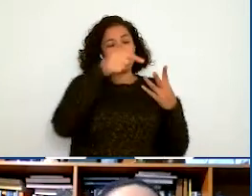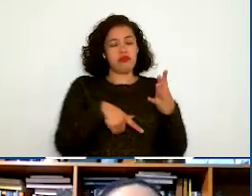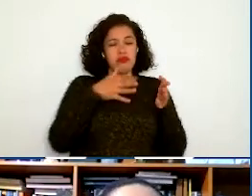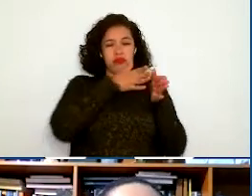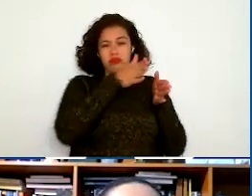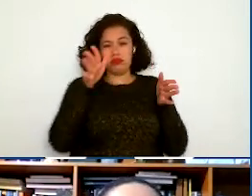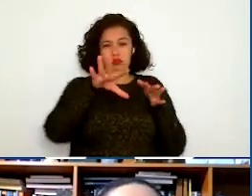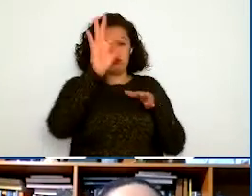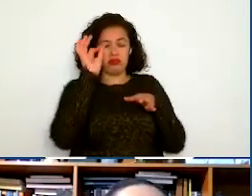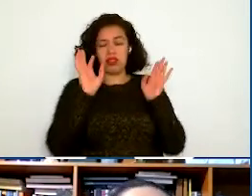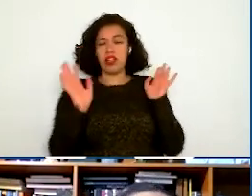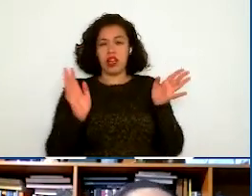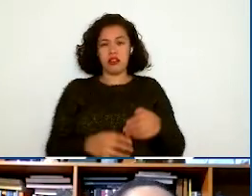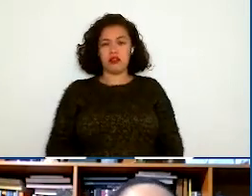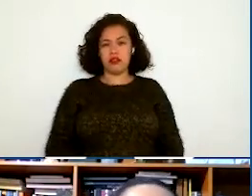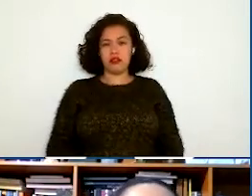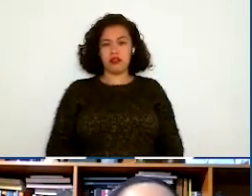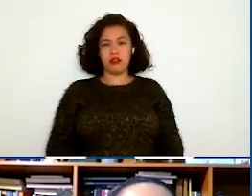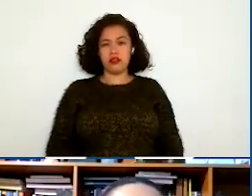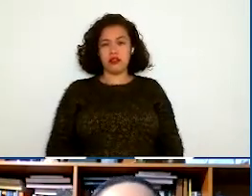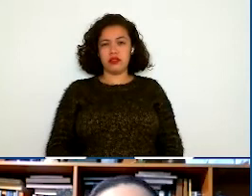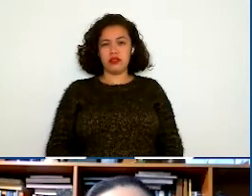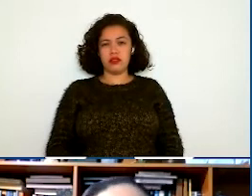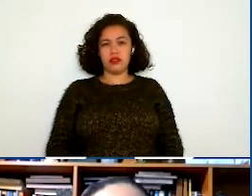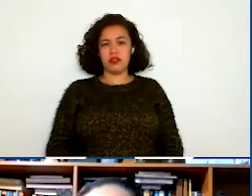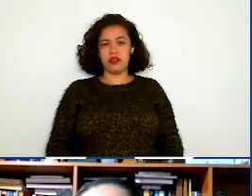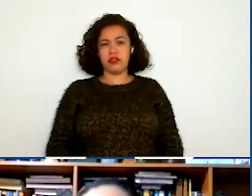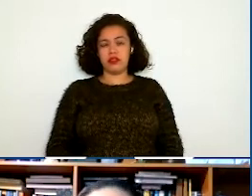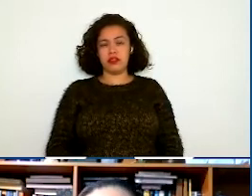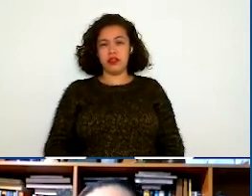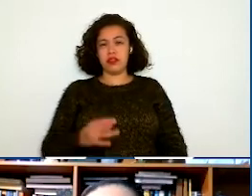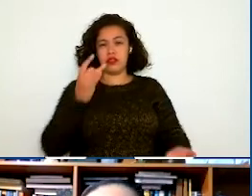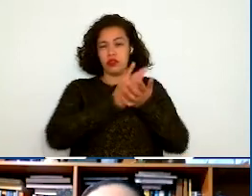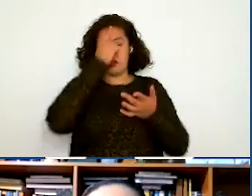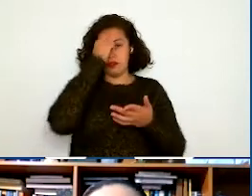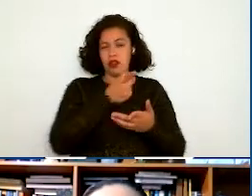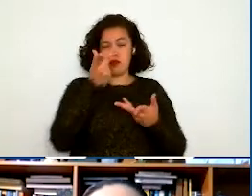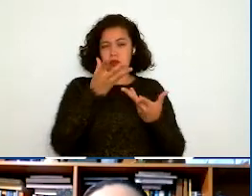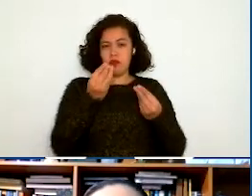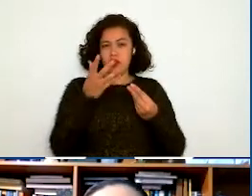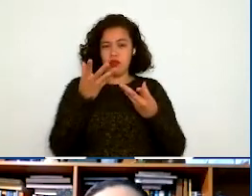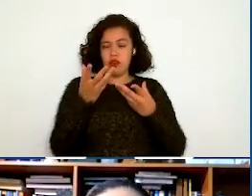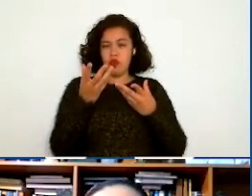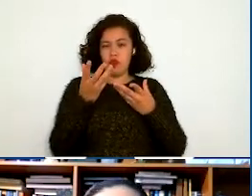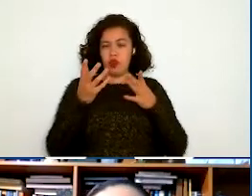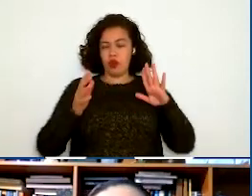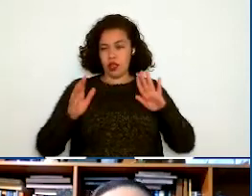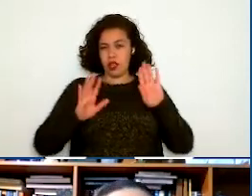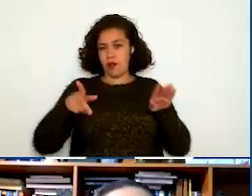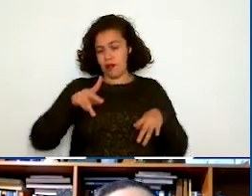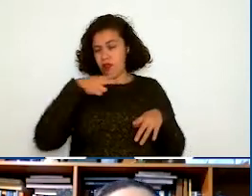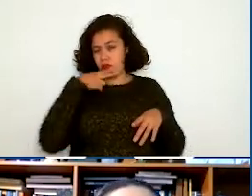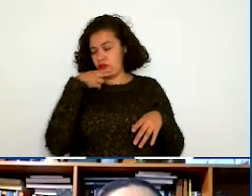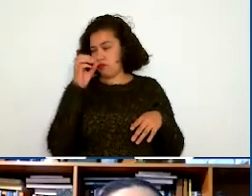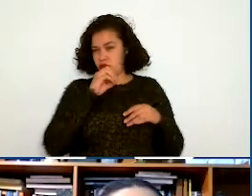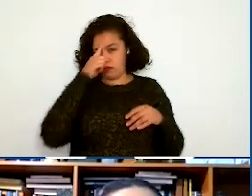que veíamos, o que van muy inclinados solamente a la parte muy cuantitativa, pero no hacen uso, por